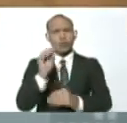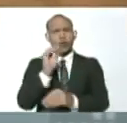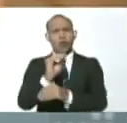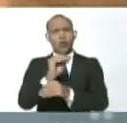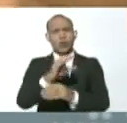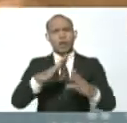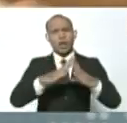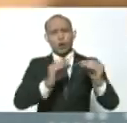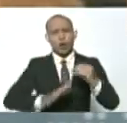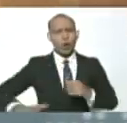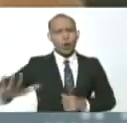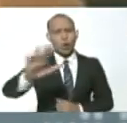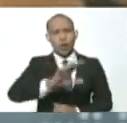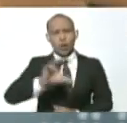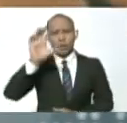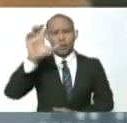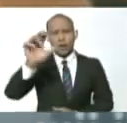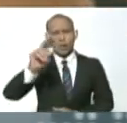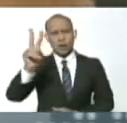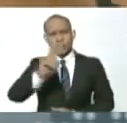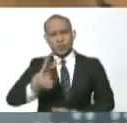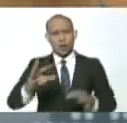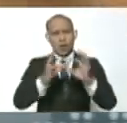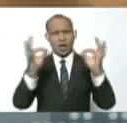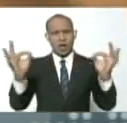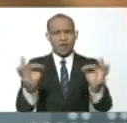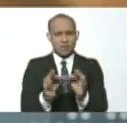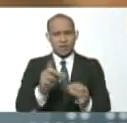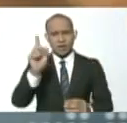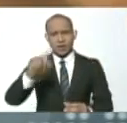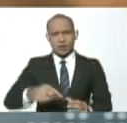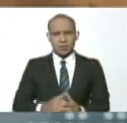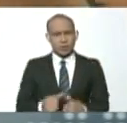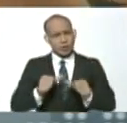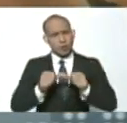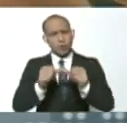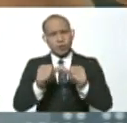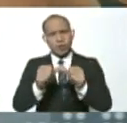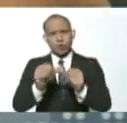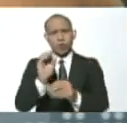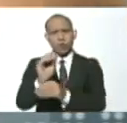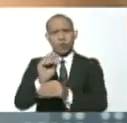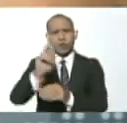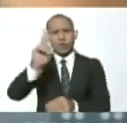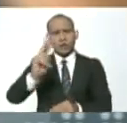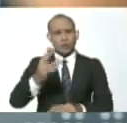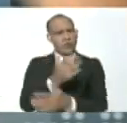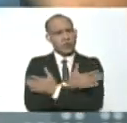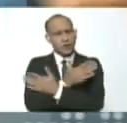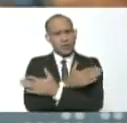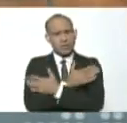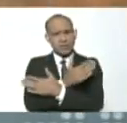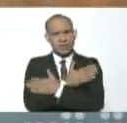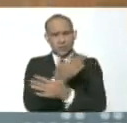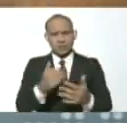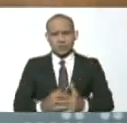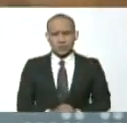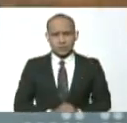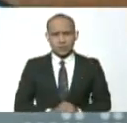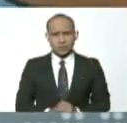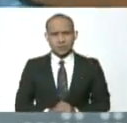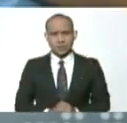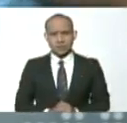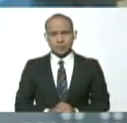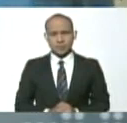cuidamos la familia cuidamos a venezuela sigamos cuidando venezuela felicidades superintendente nacional